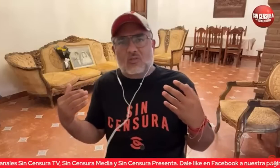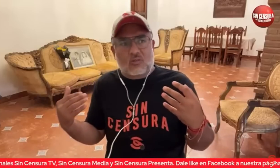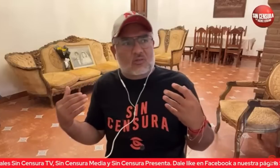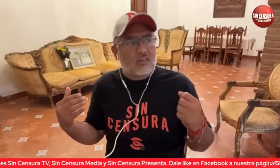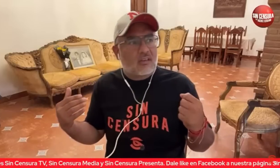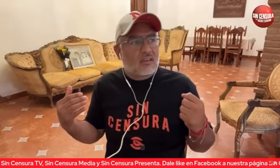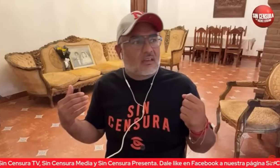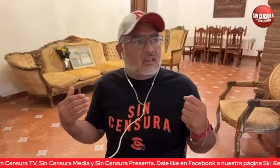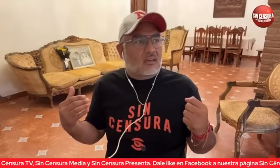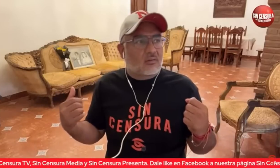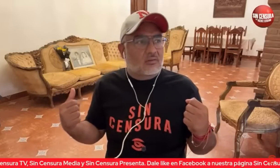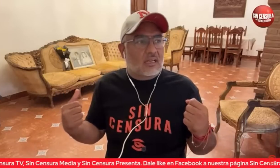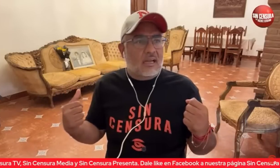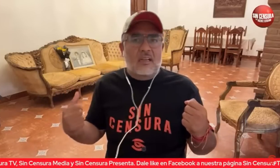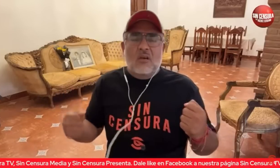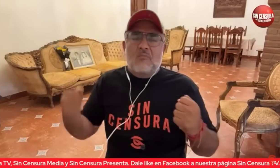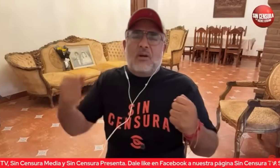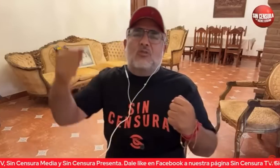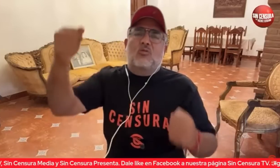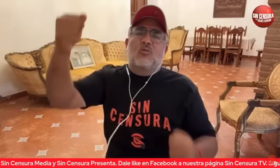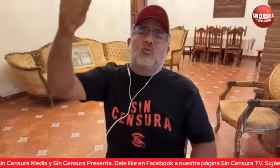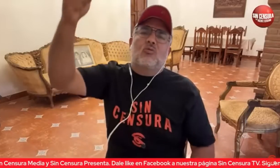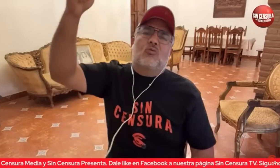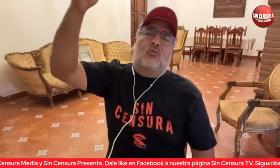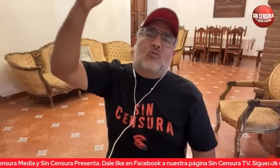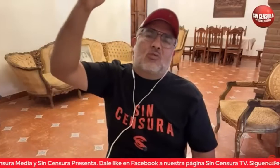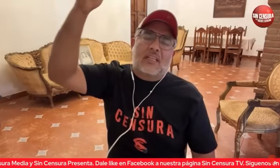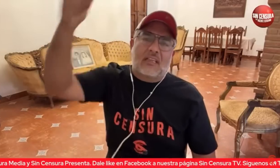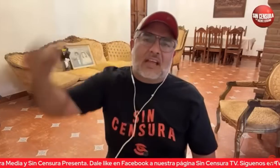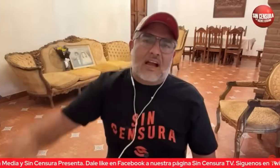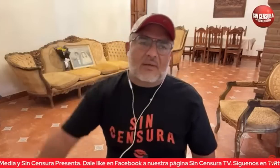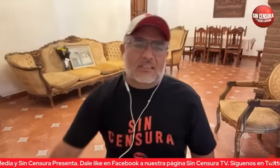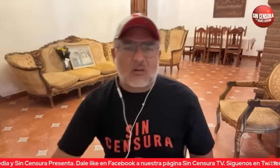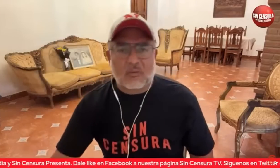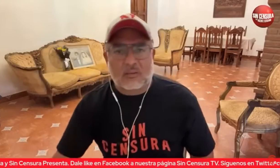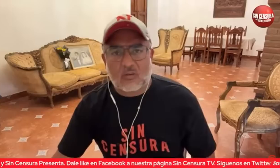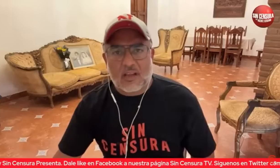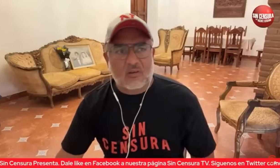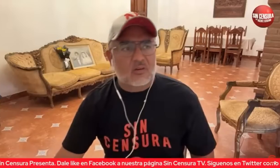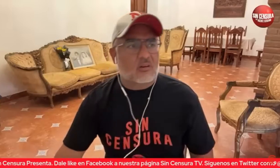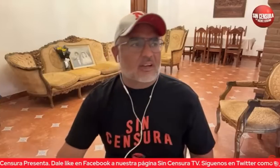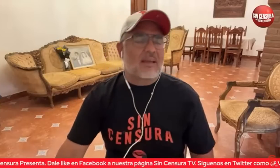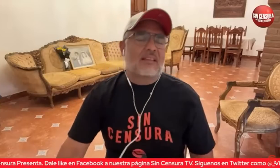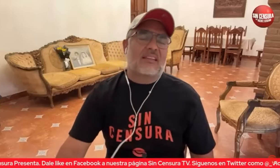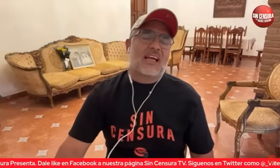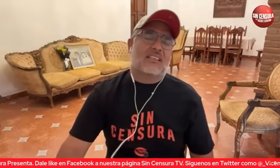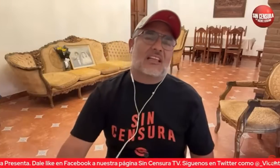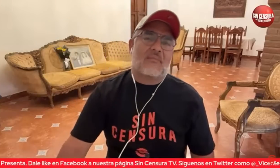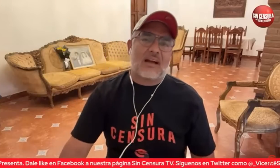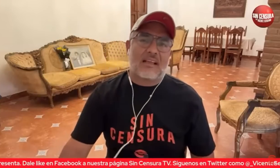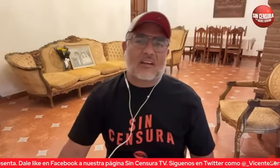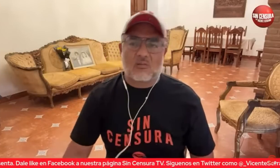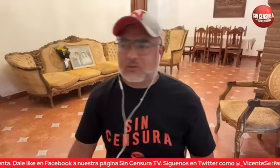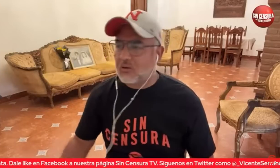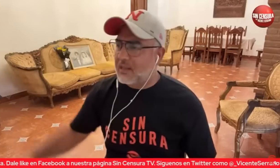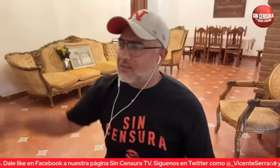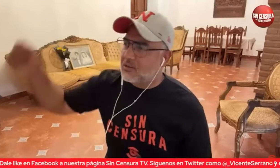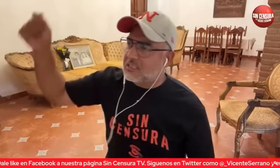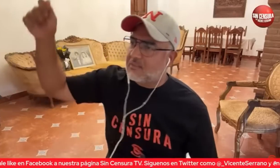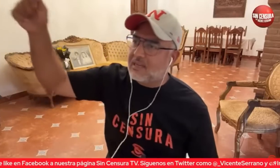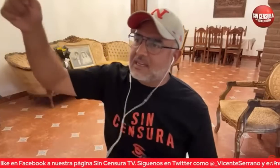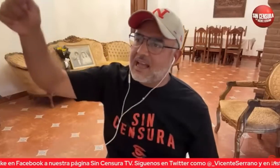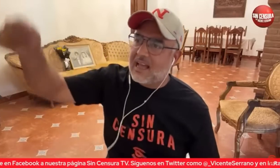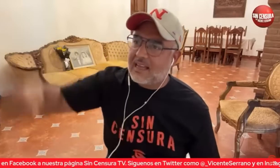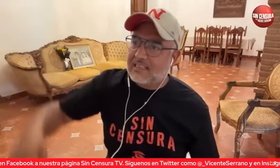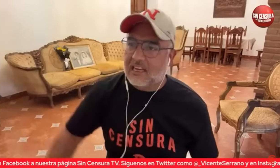aceptar nosotros que nos digan, pero tú criticabas a López Obrador, le mentaste la madre a López